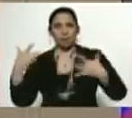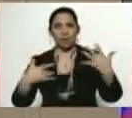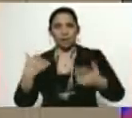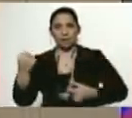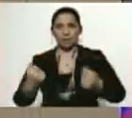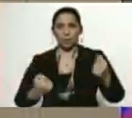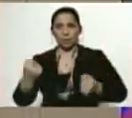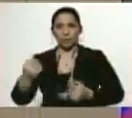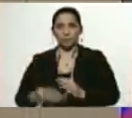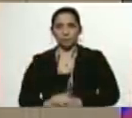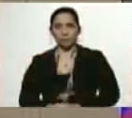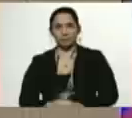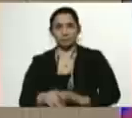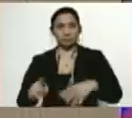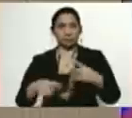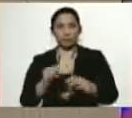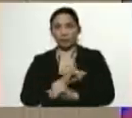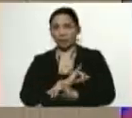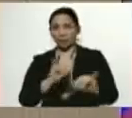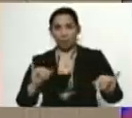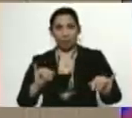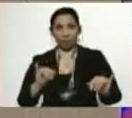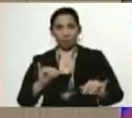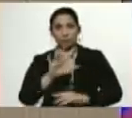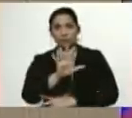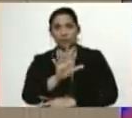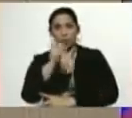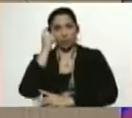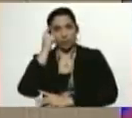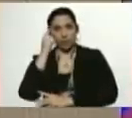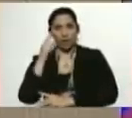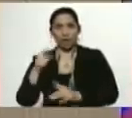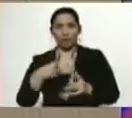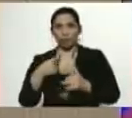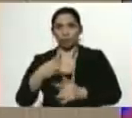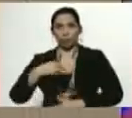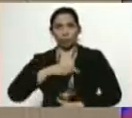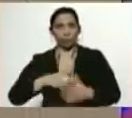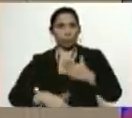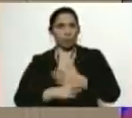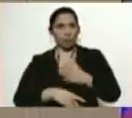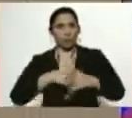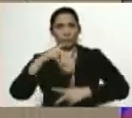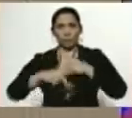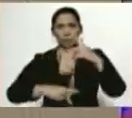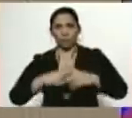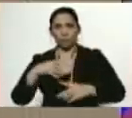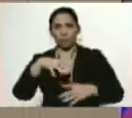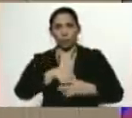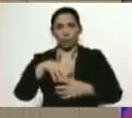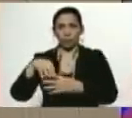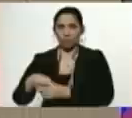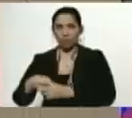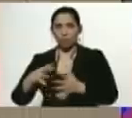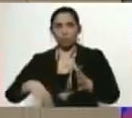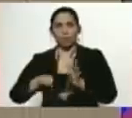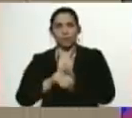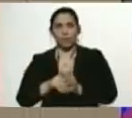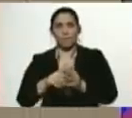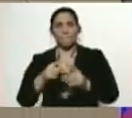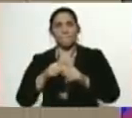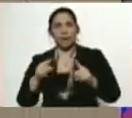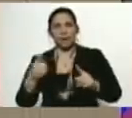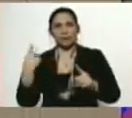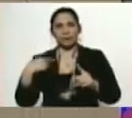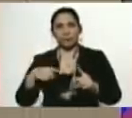y luego de cumplir esos 5 días, entonces vamos al proceso de cuarentena nuevamente, sobre todo para tener